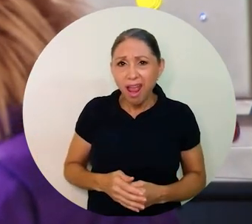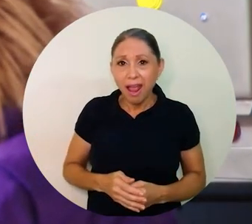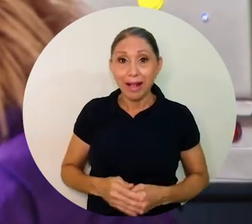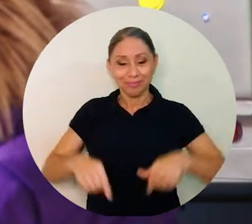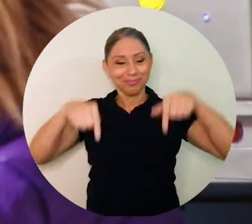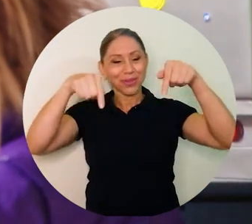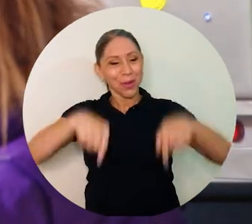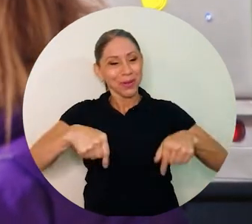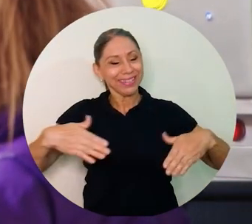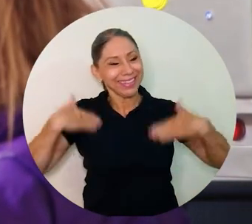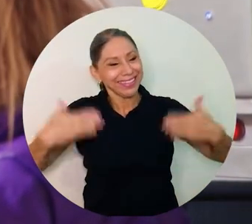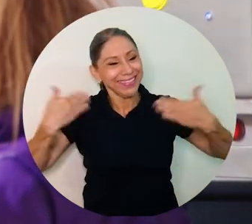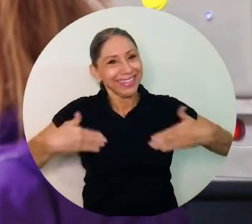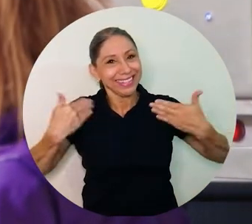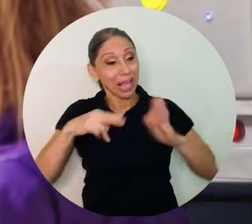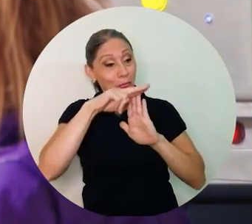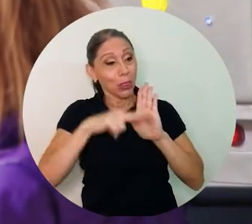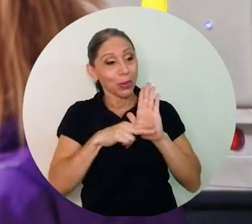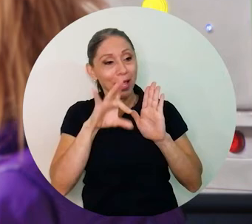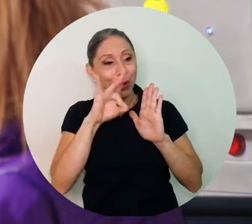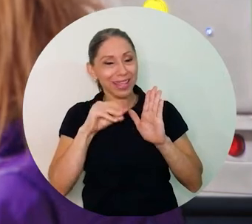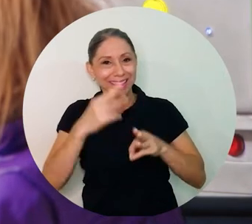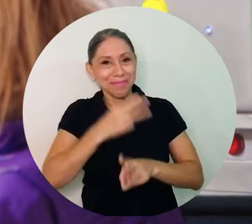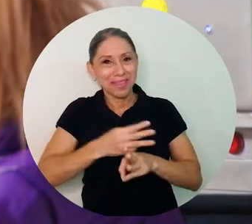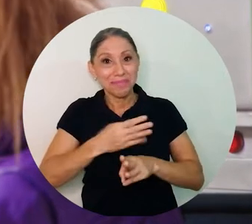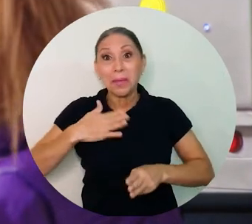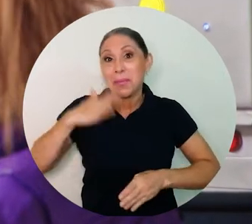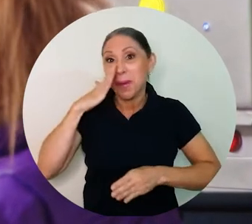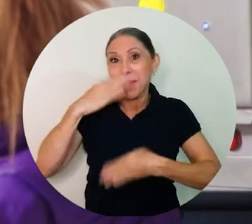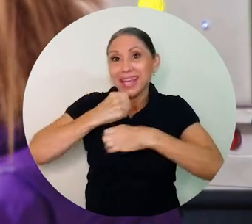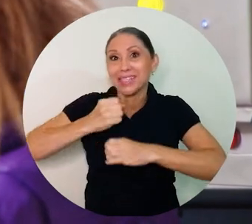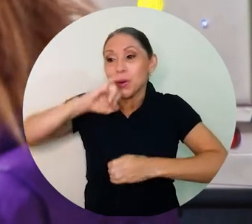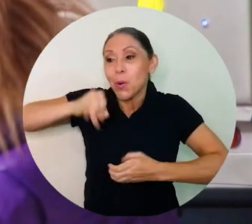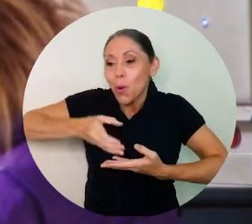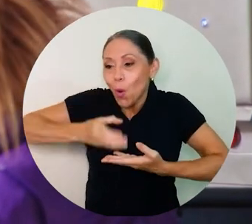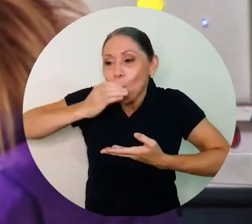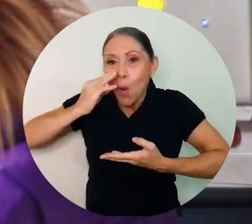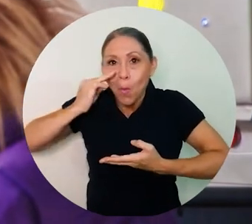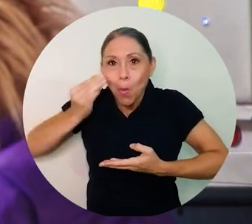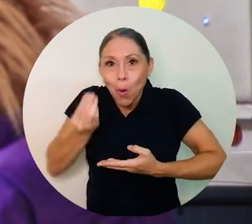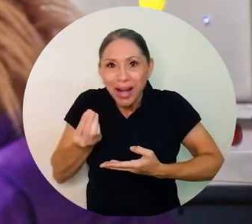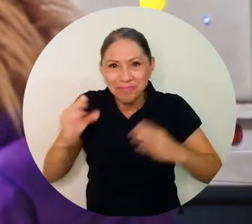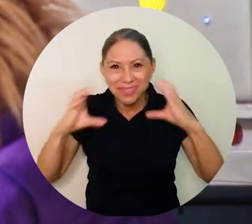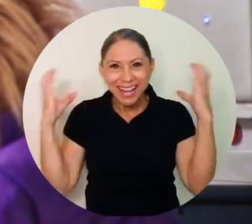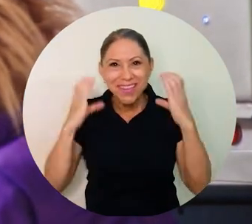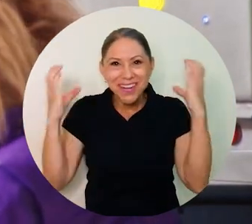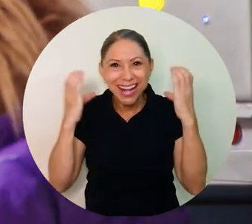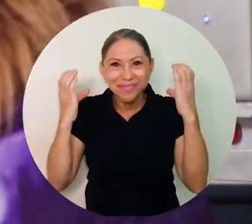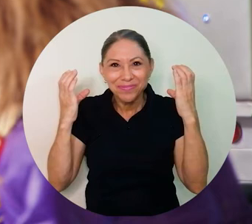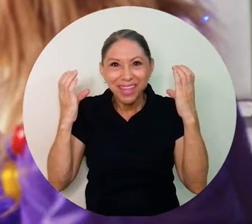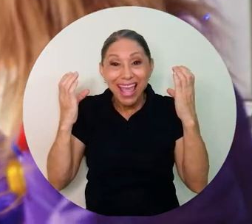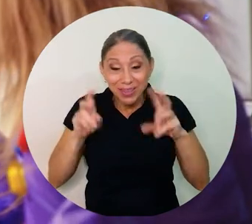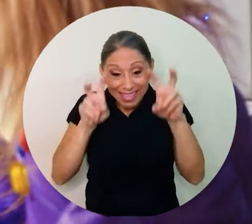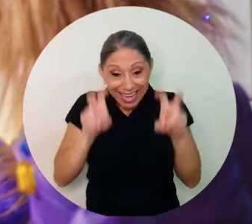Hoy estoy muy feliz. Me saqué un 80 en mate. Entonces mi mamá hizo juguito de mora para celebrar. Lo que estoy haciendo es remojar los